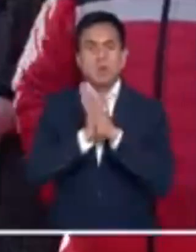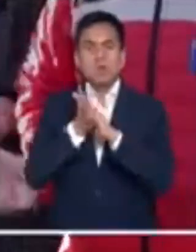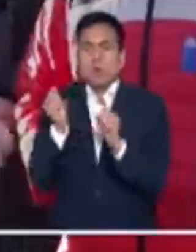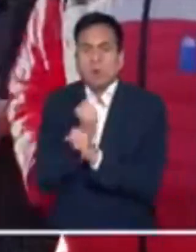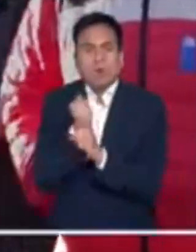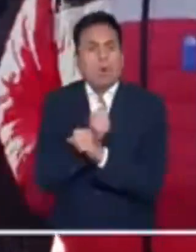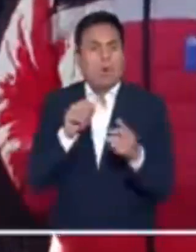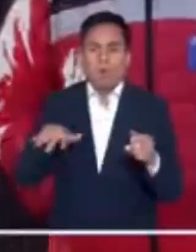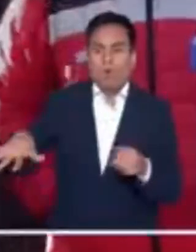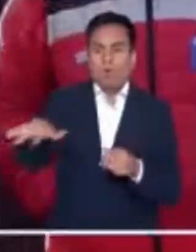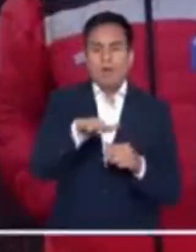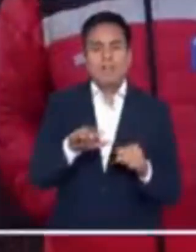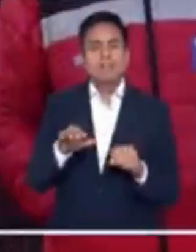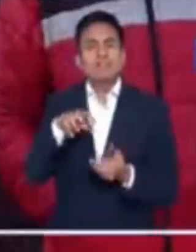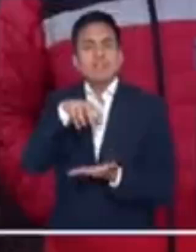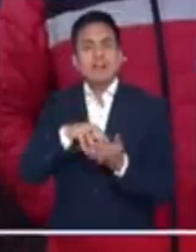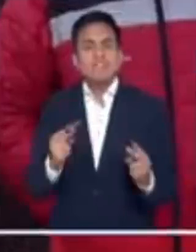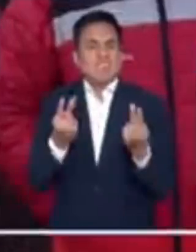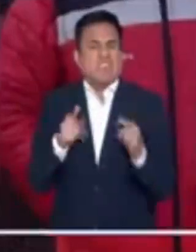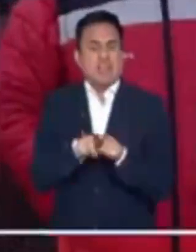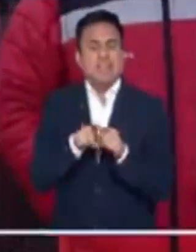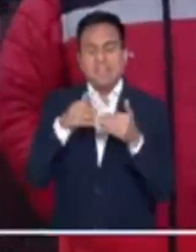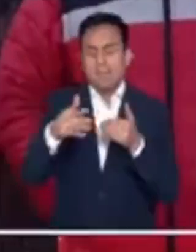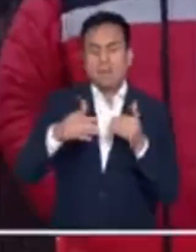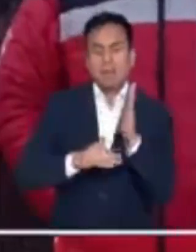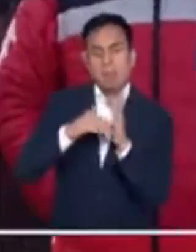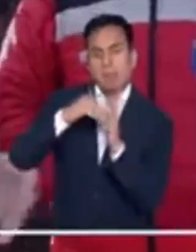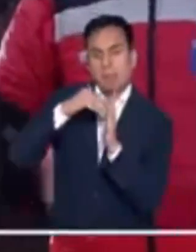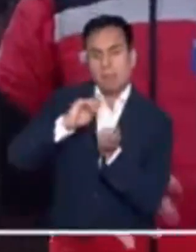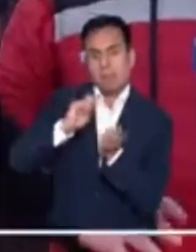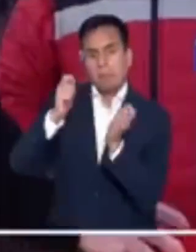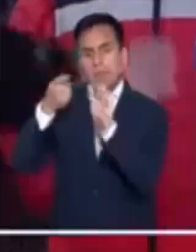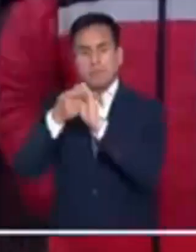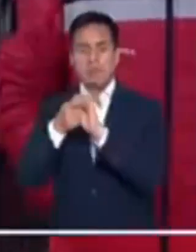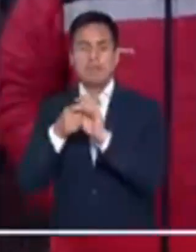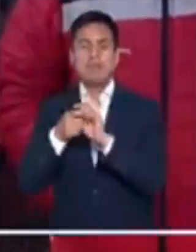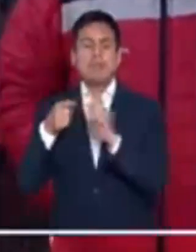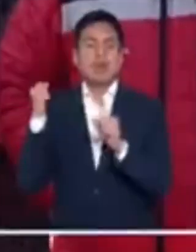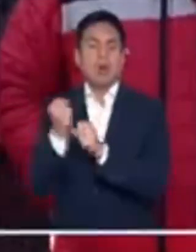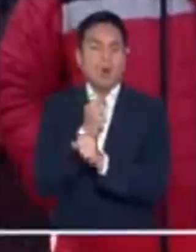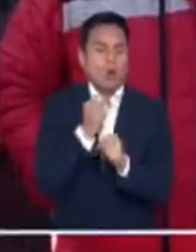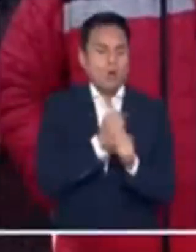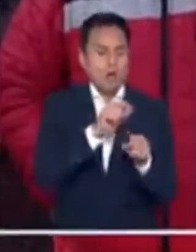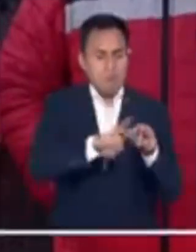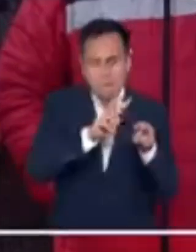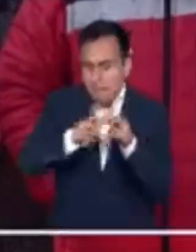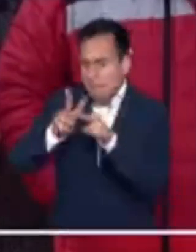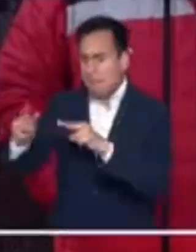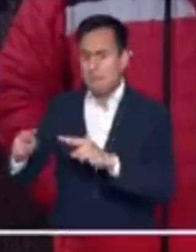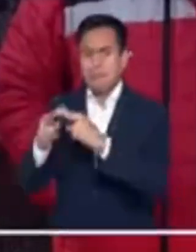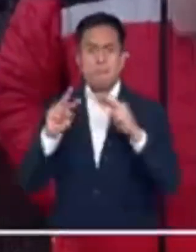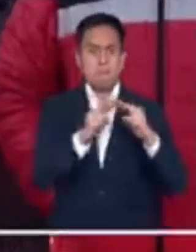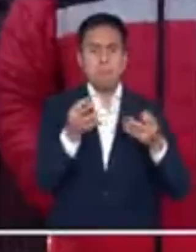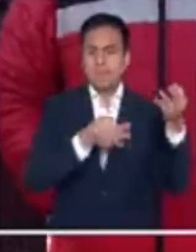obras, muestra que es una ciudad viva, una ciudad que está entrando en etapas distintas, que se va haciendo a través de muchas obras por distintos lados, como lo que se